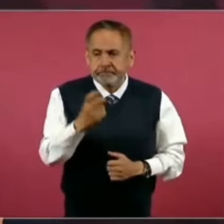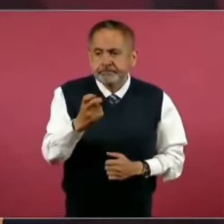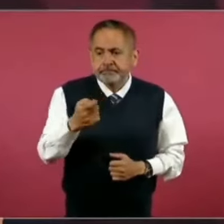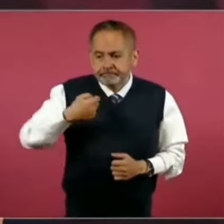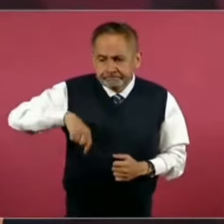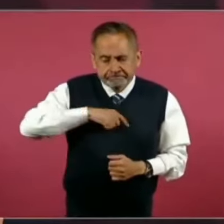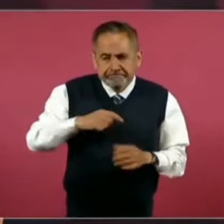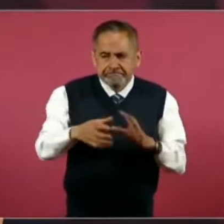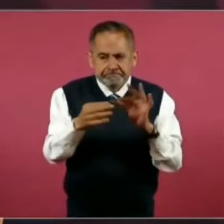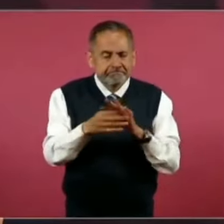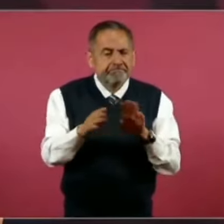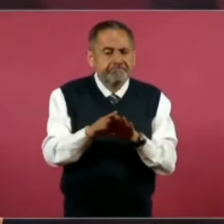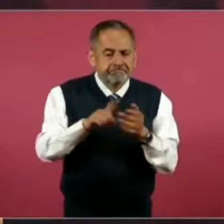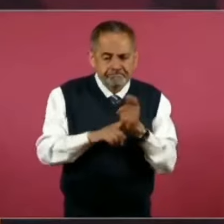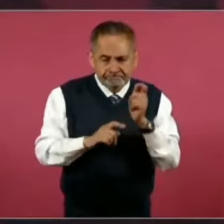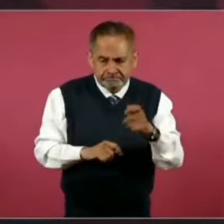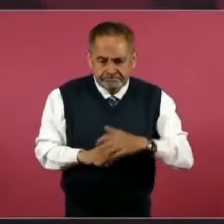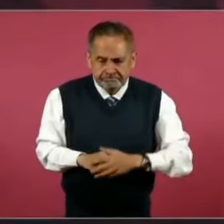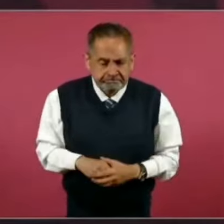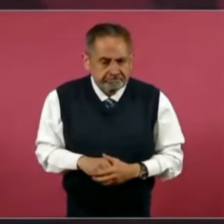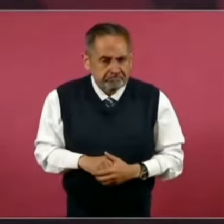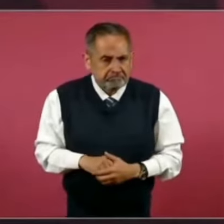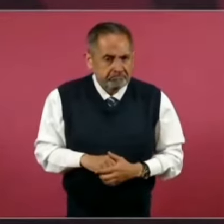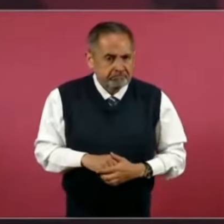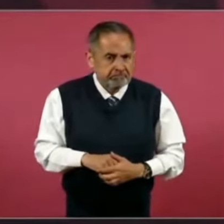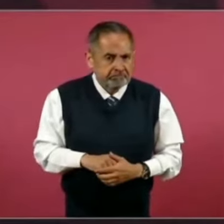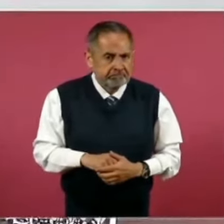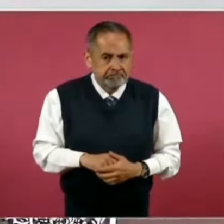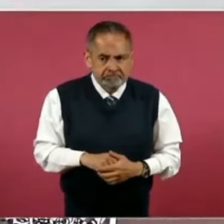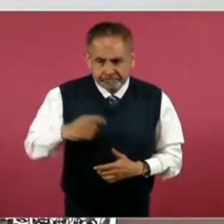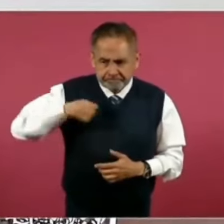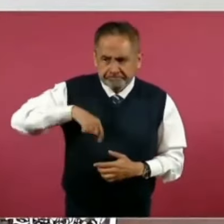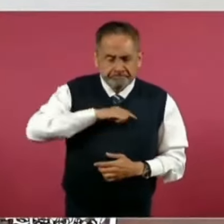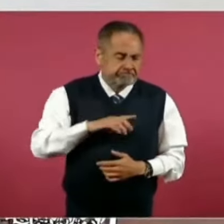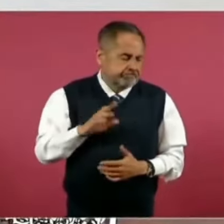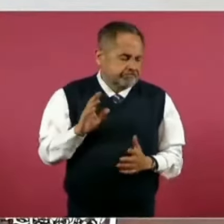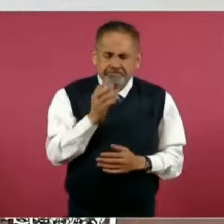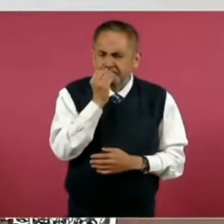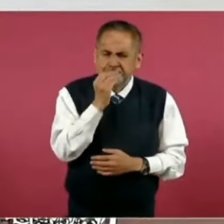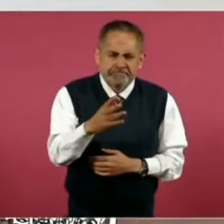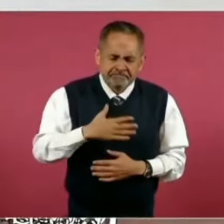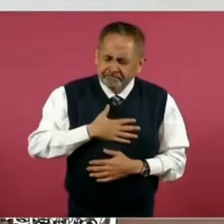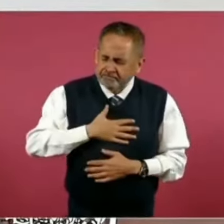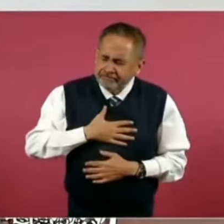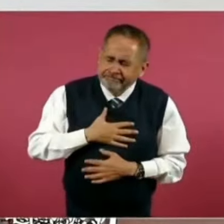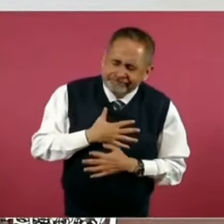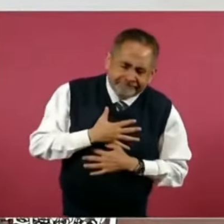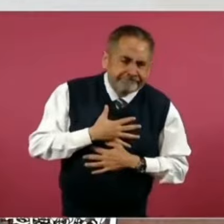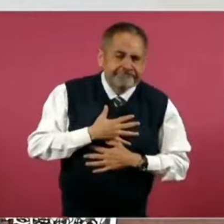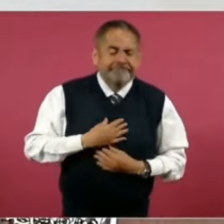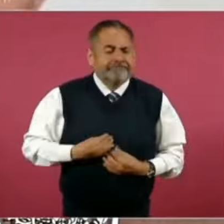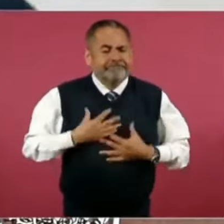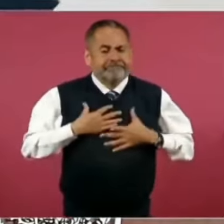nosotros tenemos pues esa dicha de que